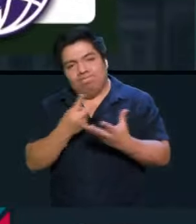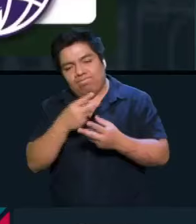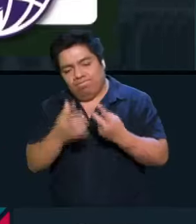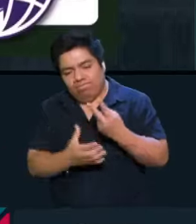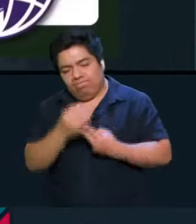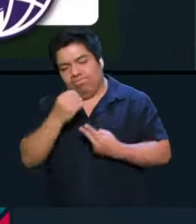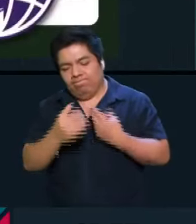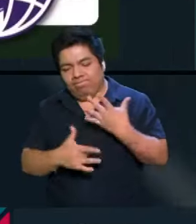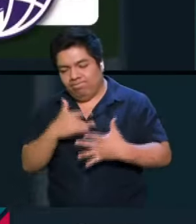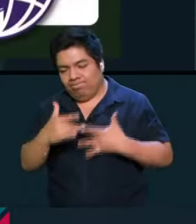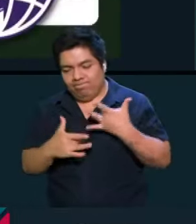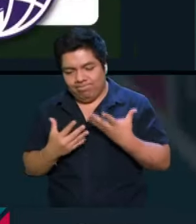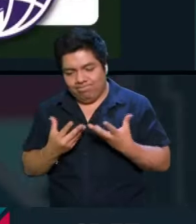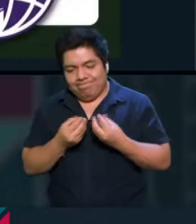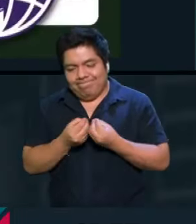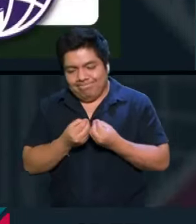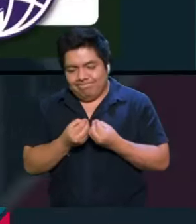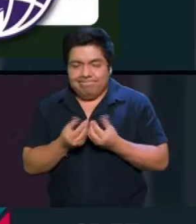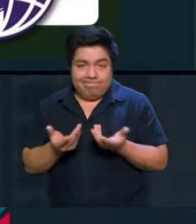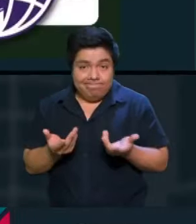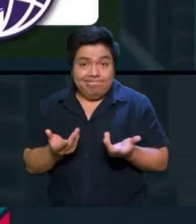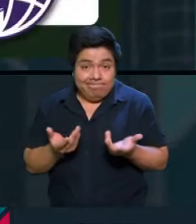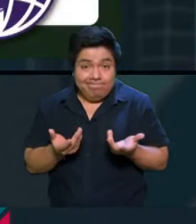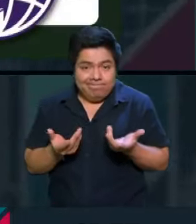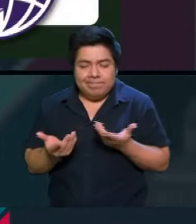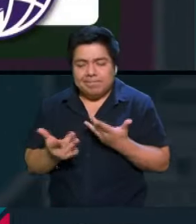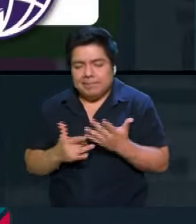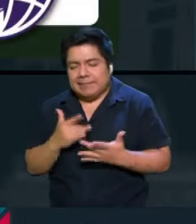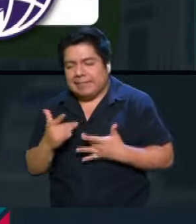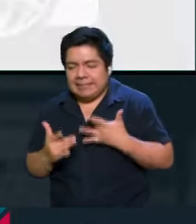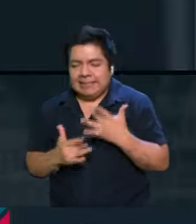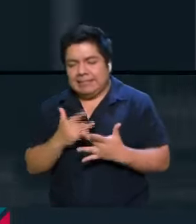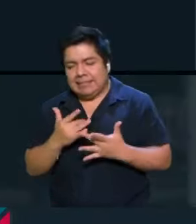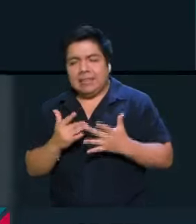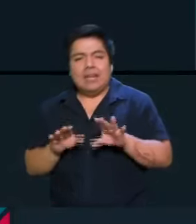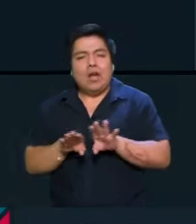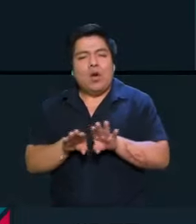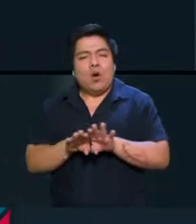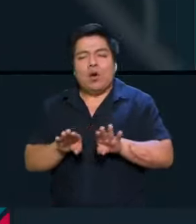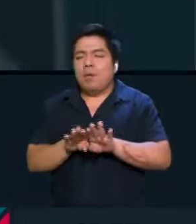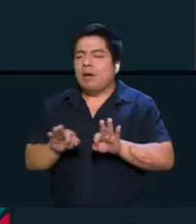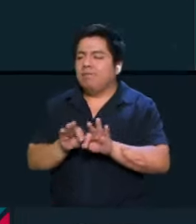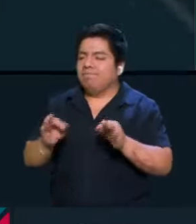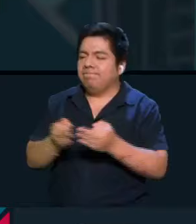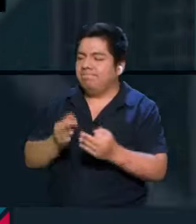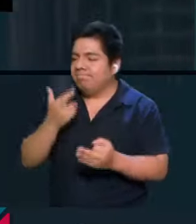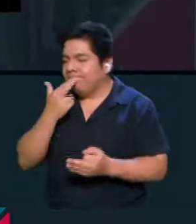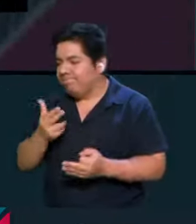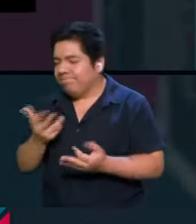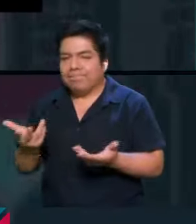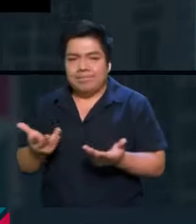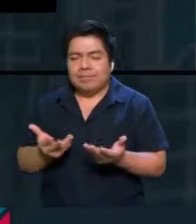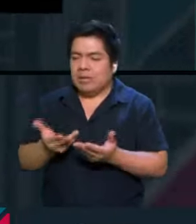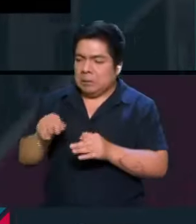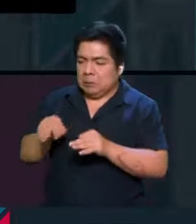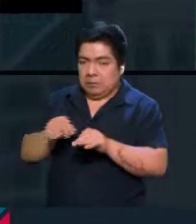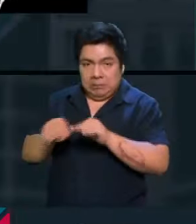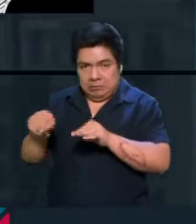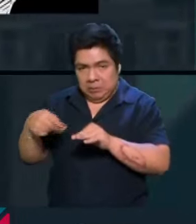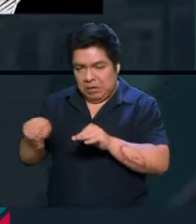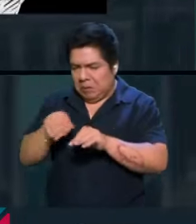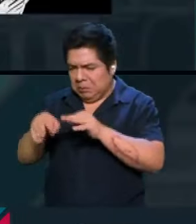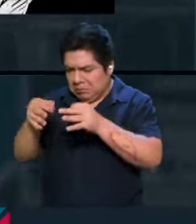un instrumento que nos permite interpretar de la mejor manera este maravilloso trabajo